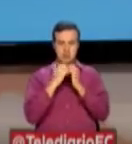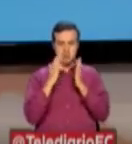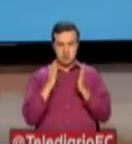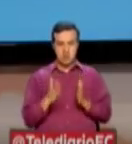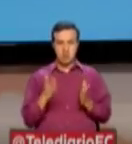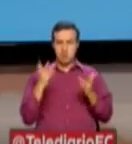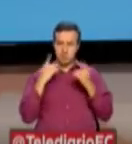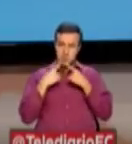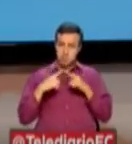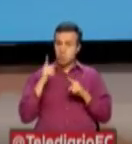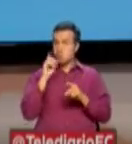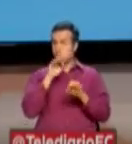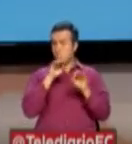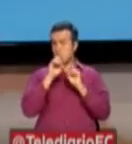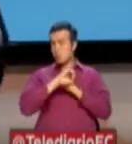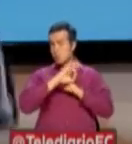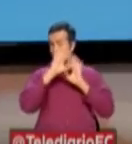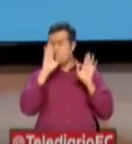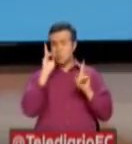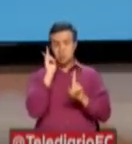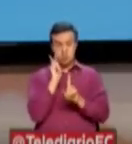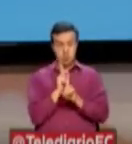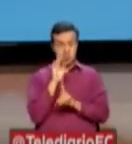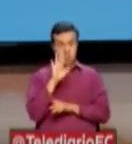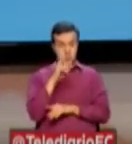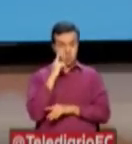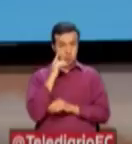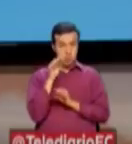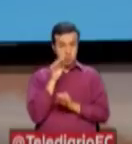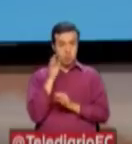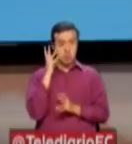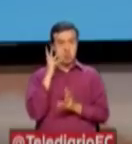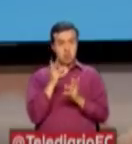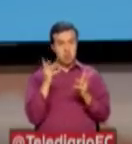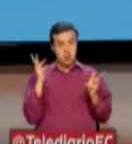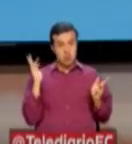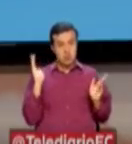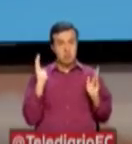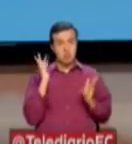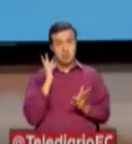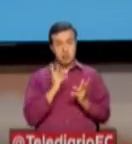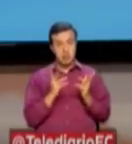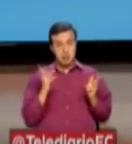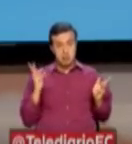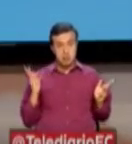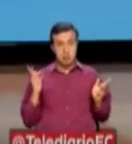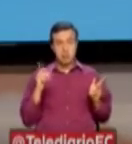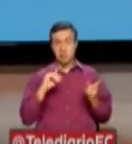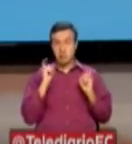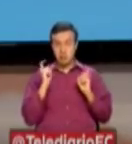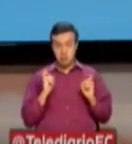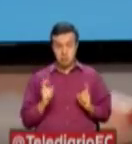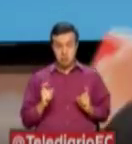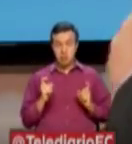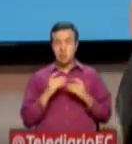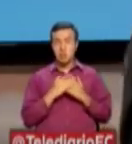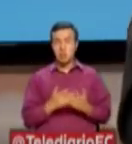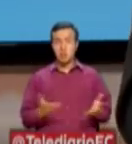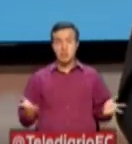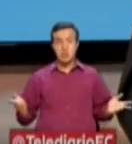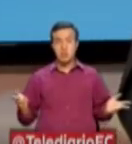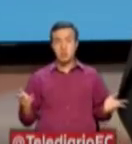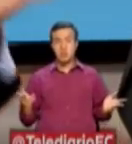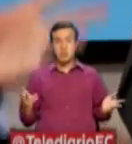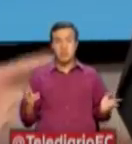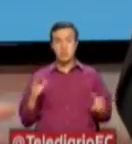dejar simplemente esto claro y le voy a decir otra cosa más es muy posible este cambio del orden del día a lo mejor